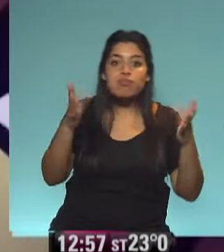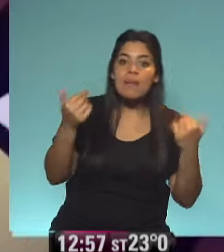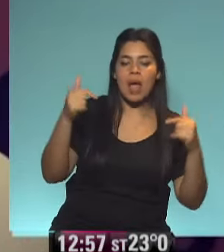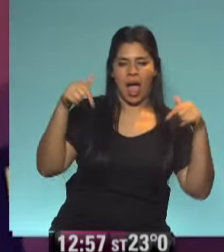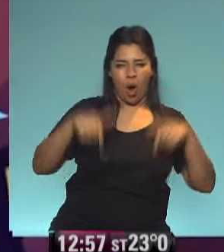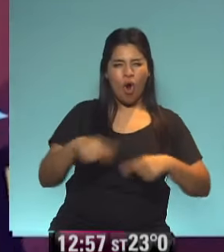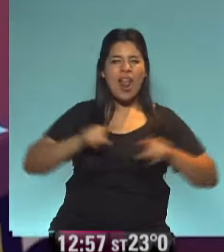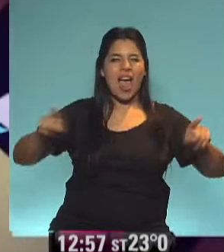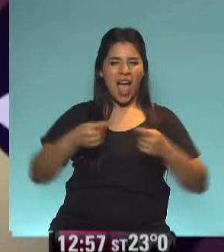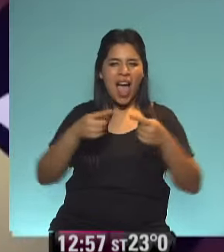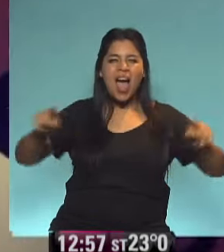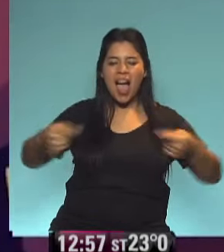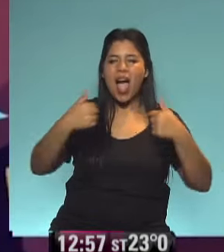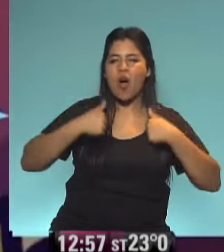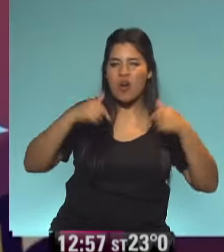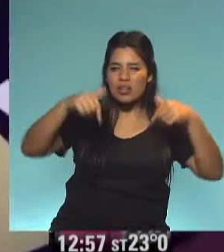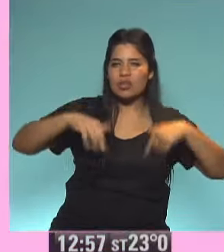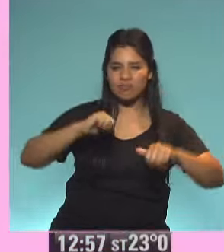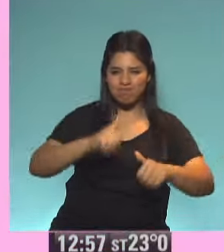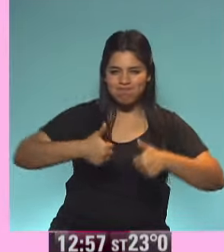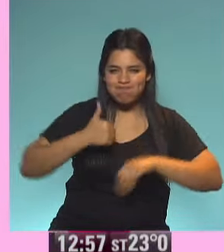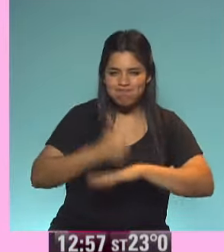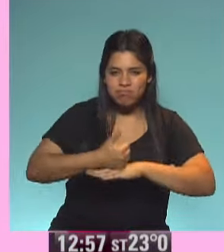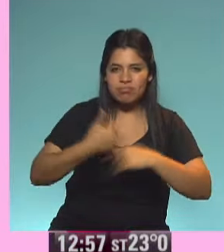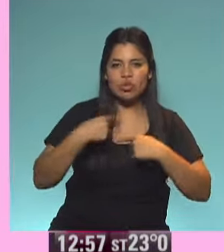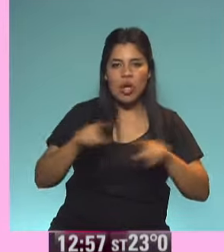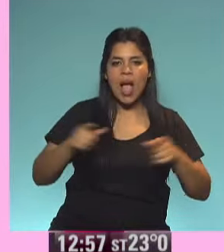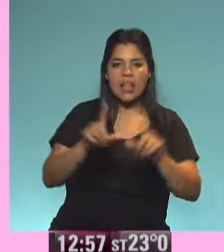hablo yo, yo me hago canción. La